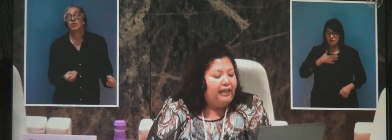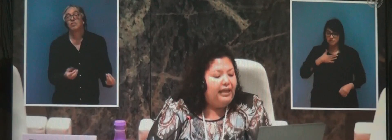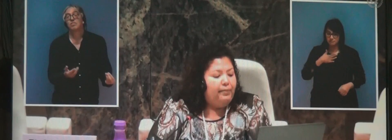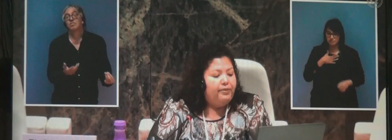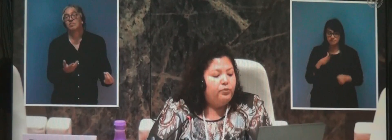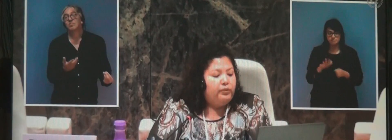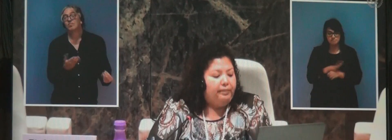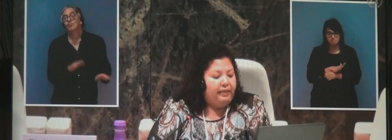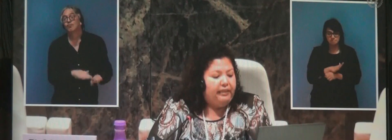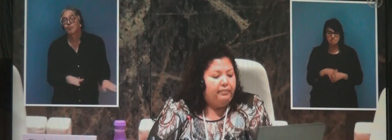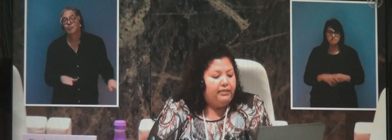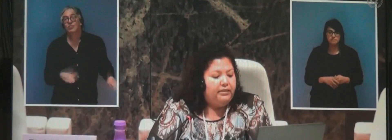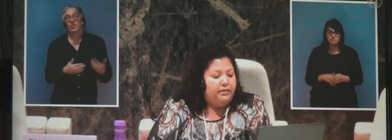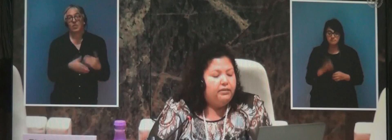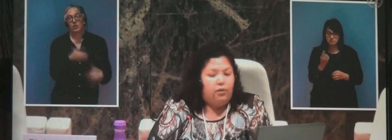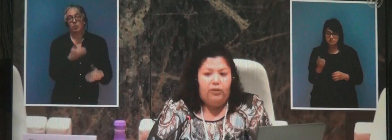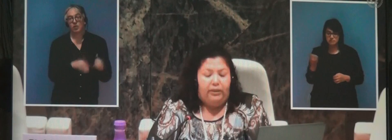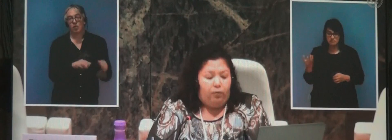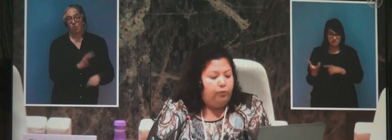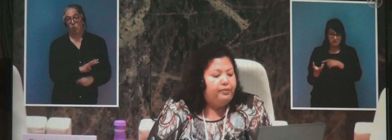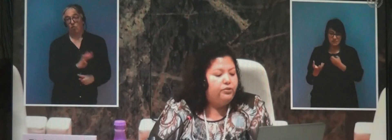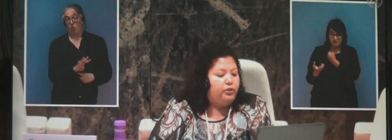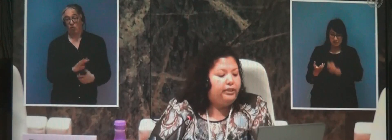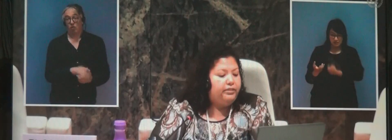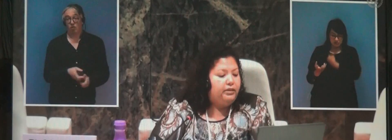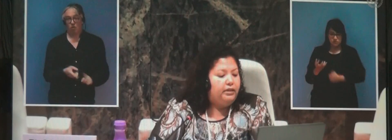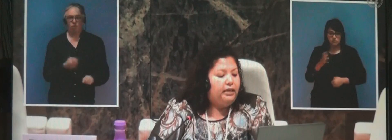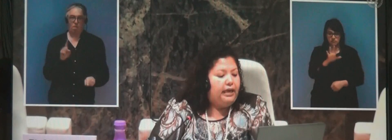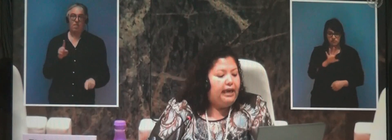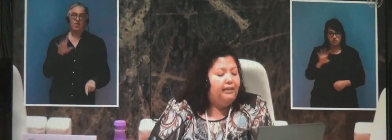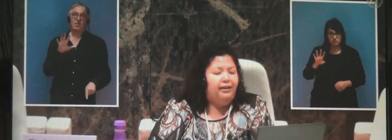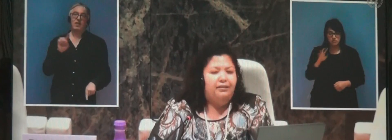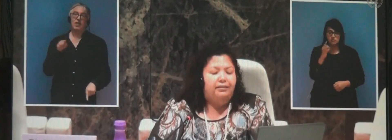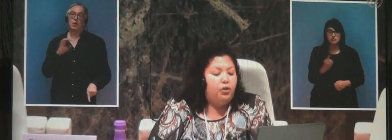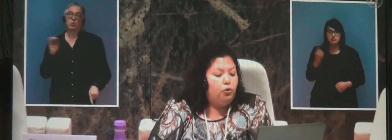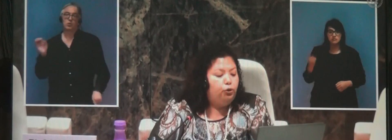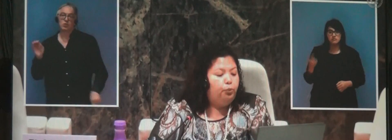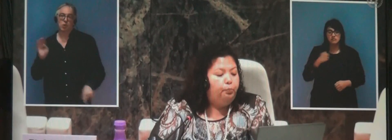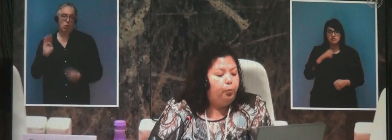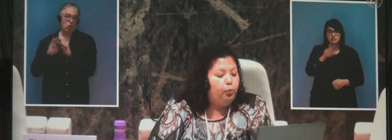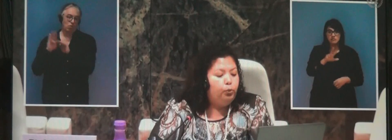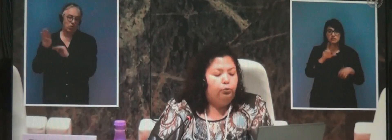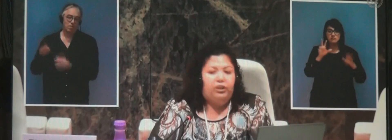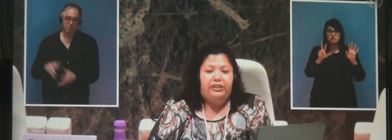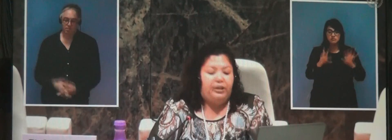Del total de las presuntas víctimas, 54 personas, el